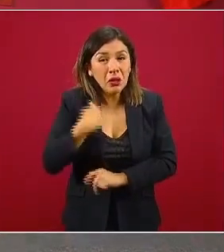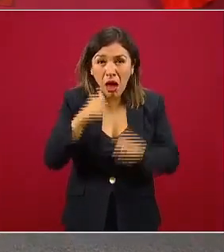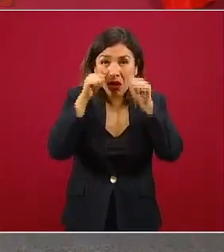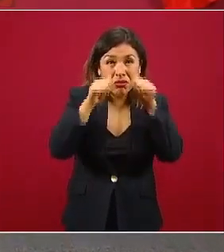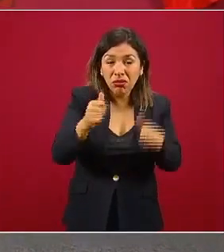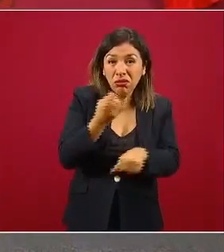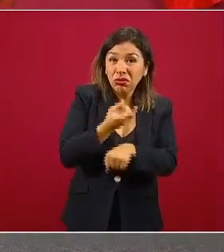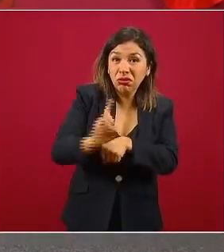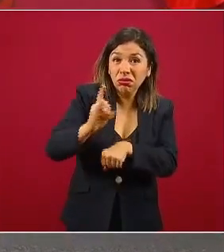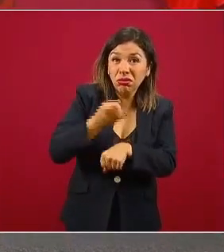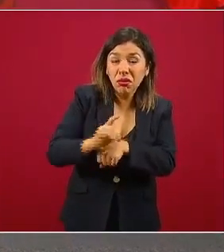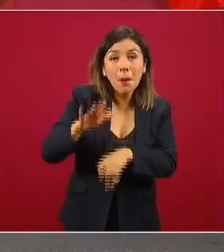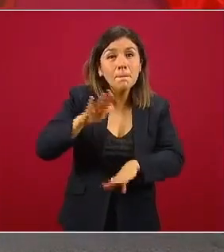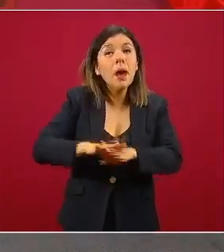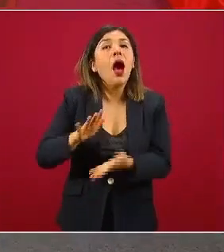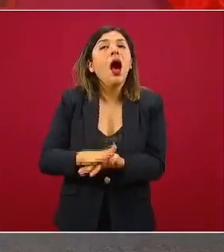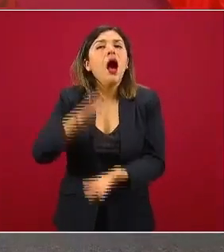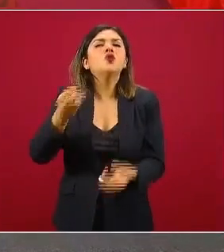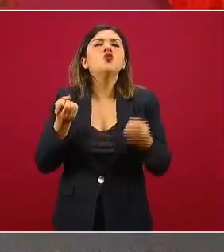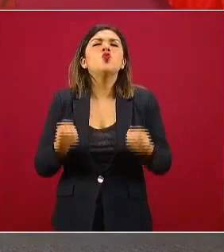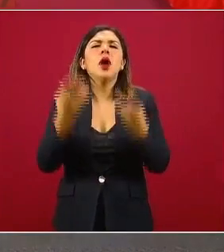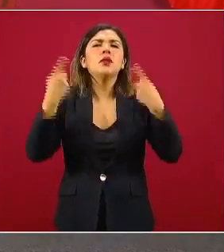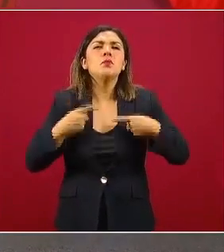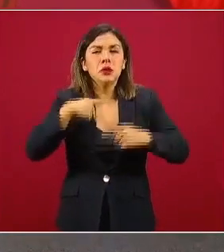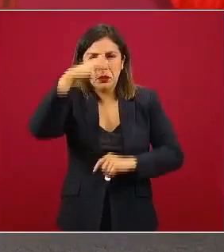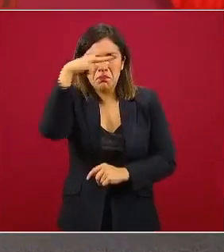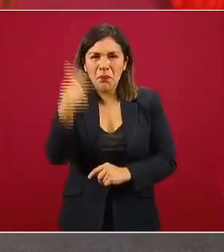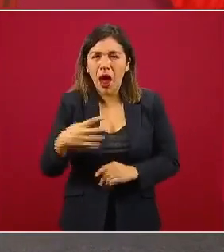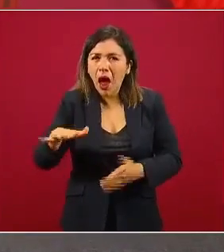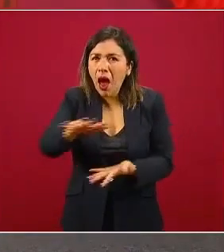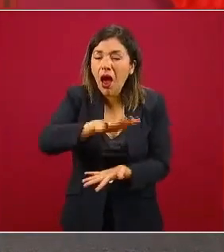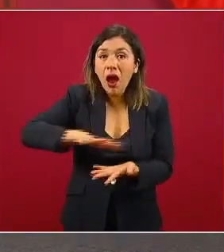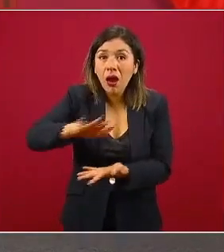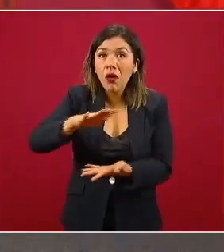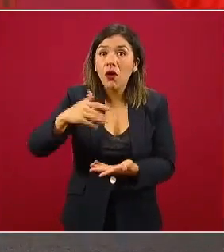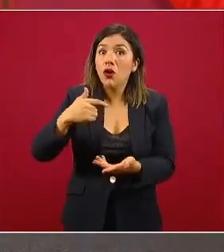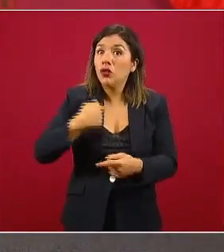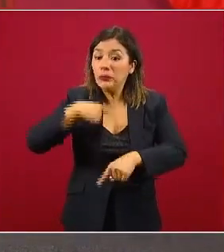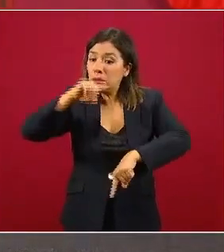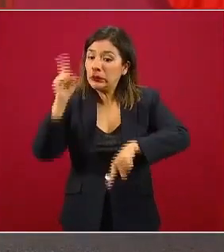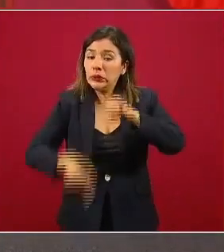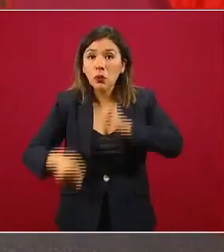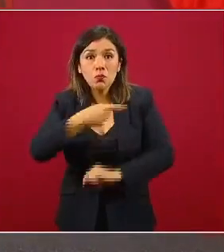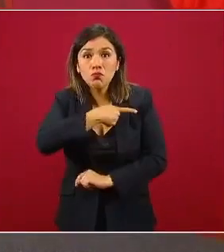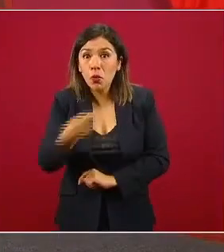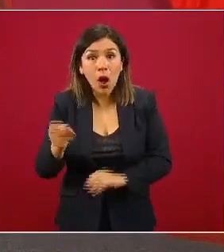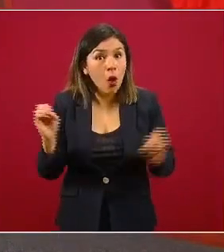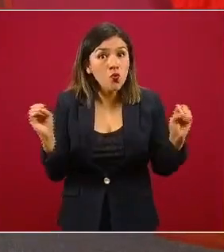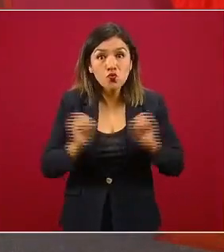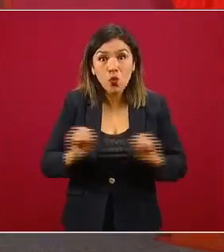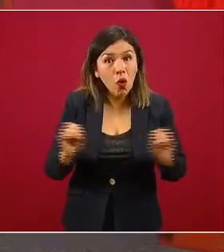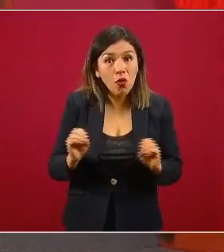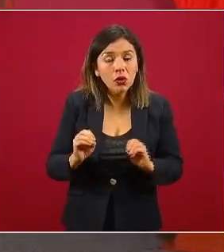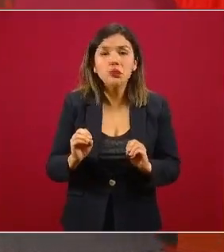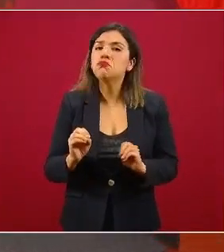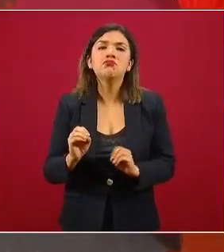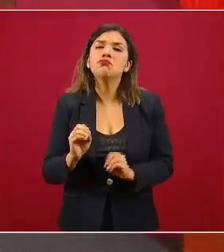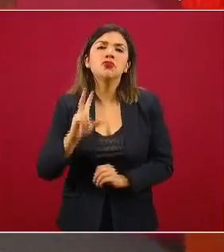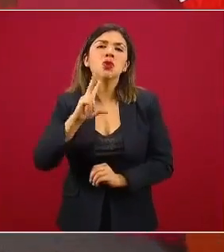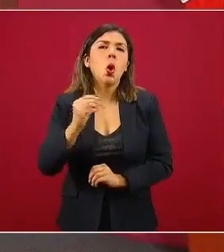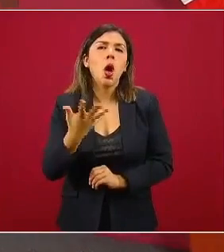de la mayoría de los mexicanos, si no combatimos la pobreza, no se